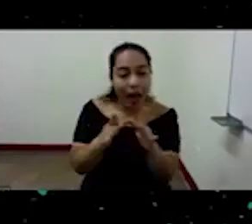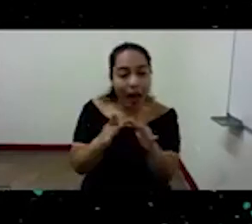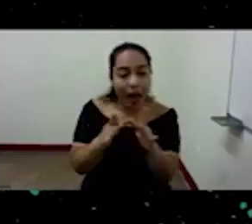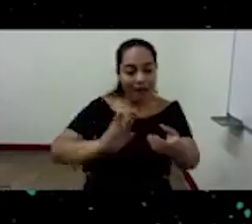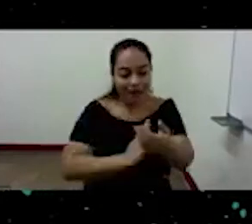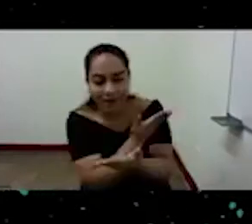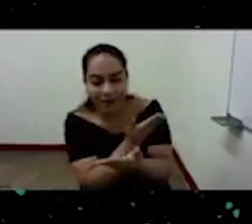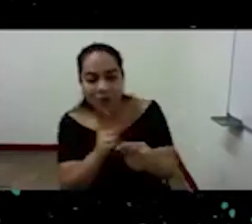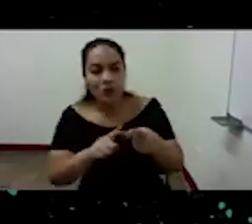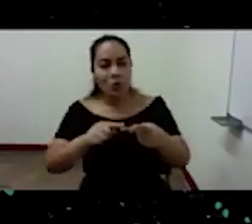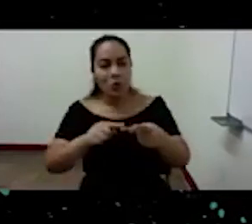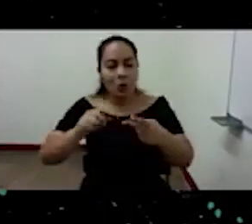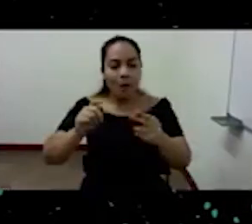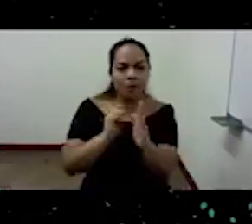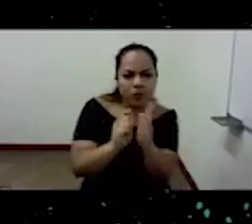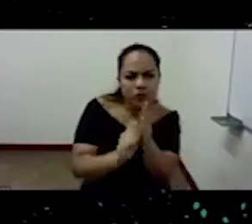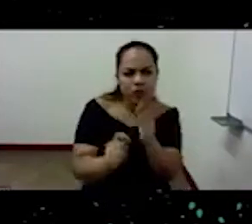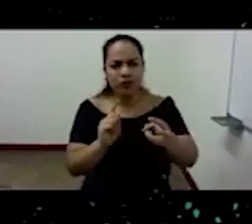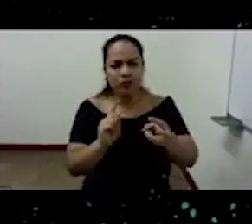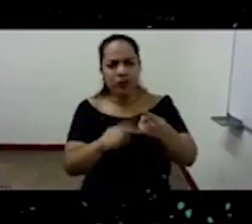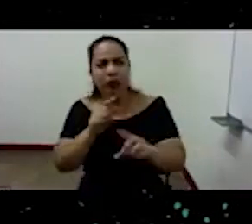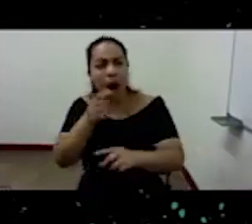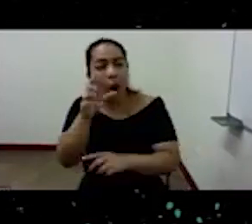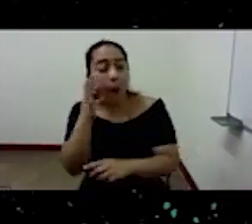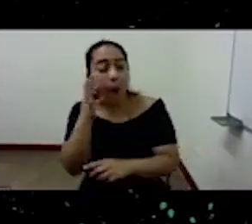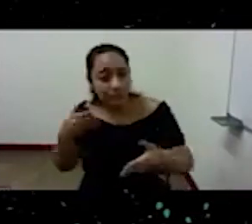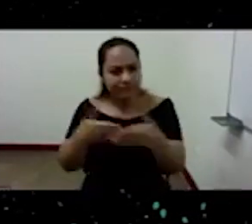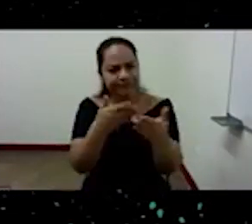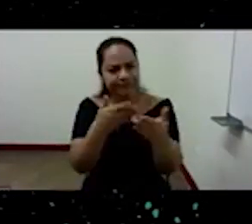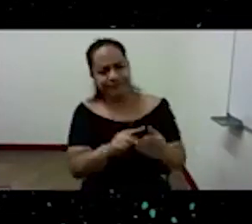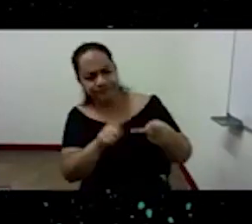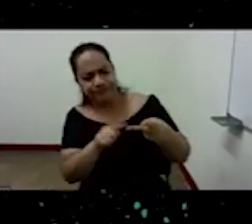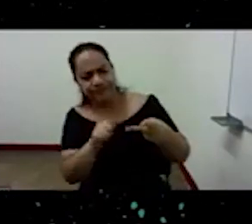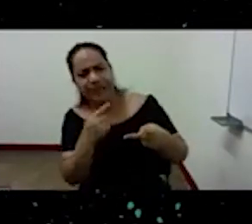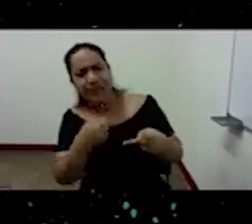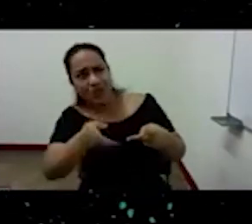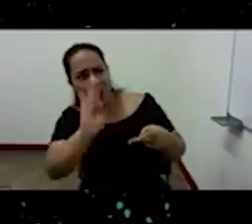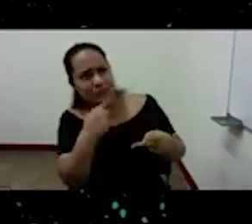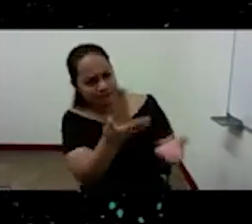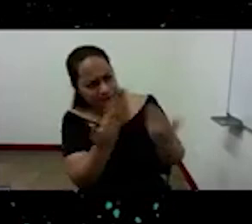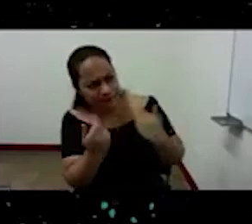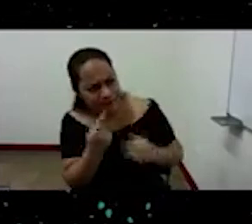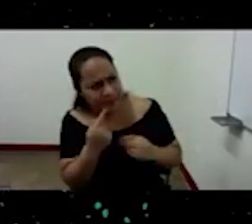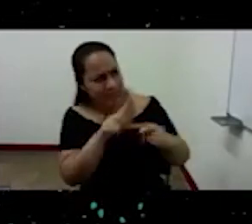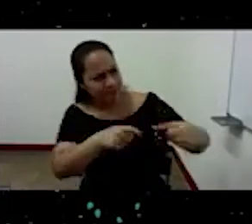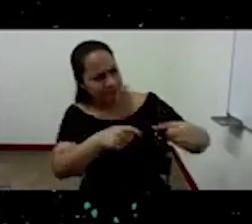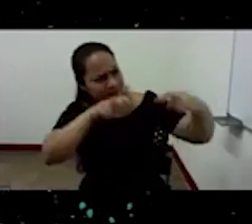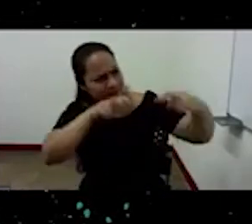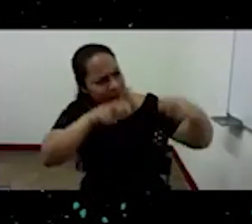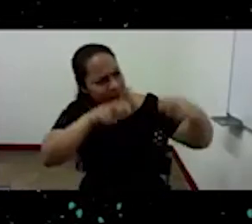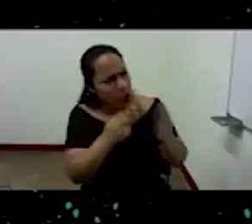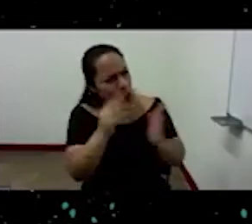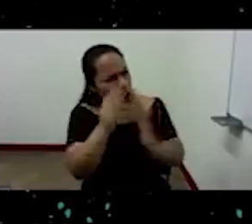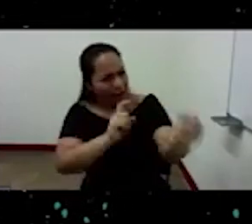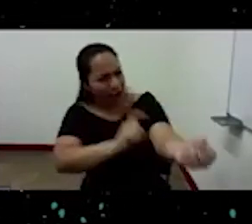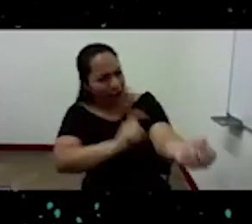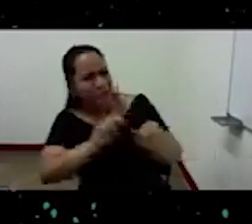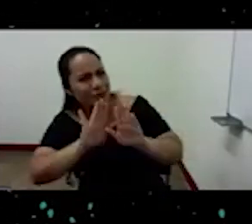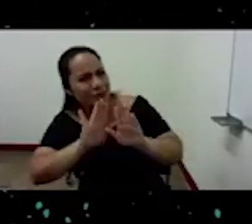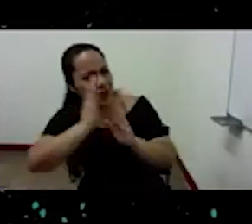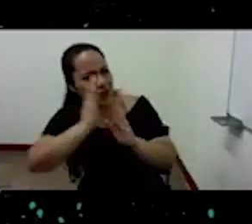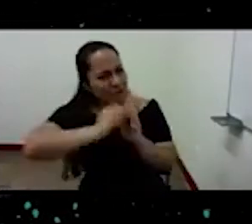idea, Nietzsche opone al carácter dionisiaco de la música el carácter apolíneo de la pintura, categorizándola